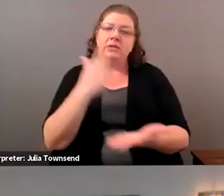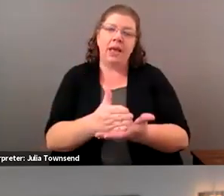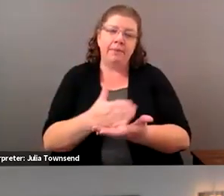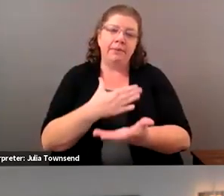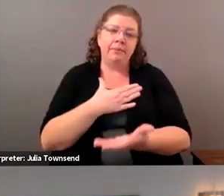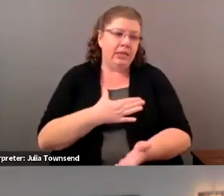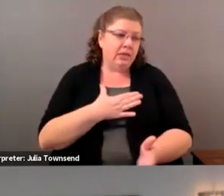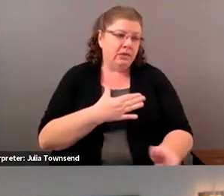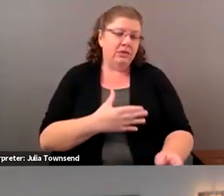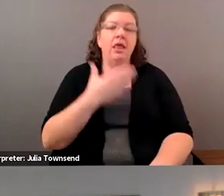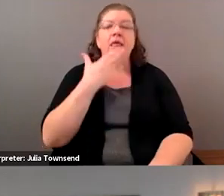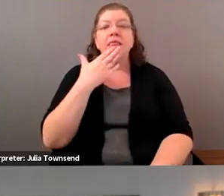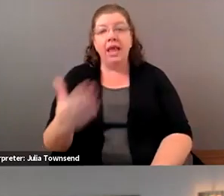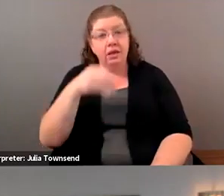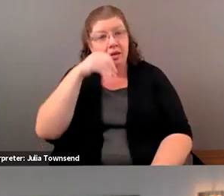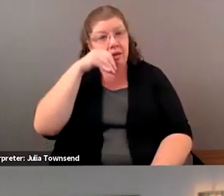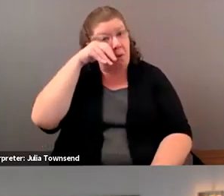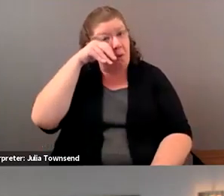gracias